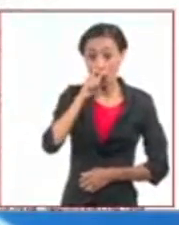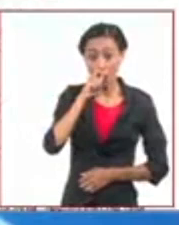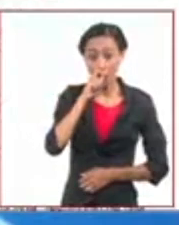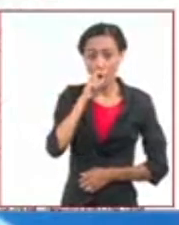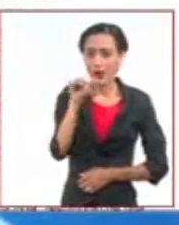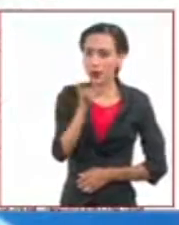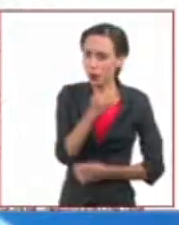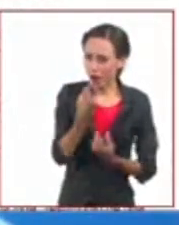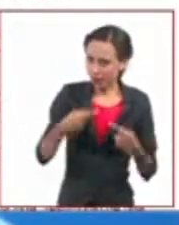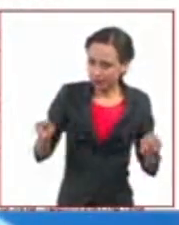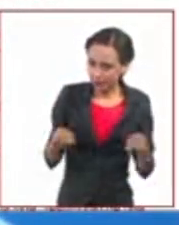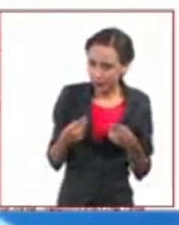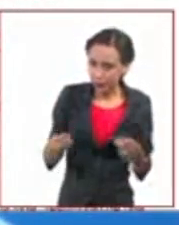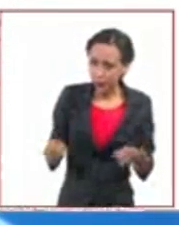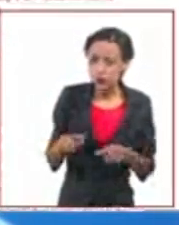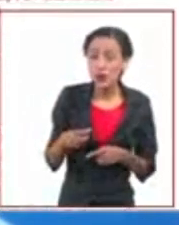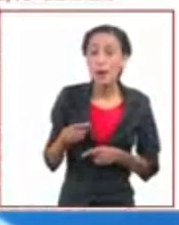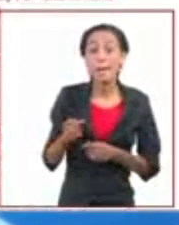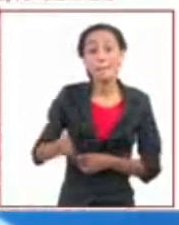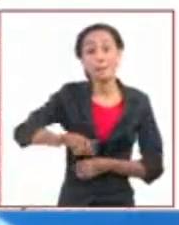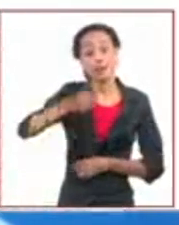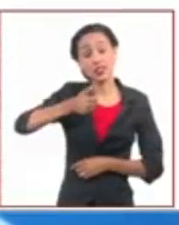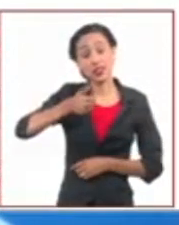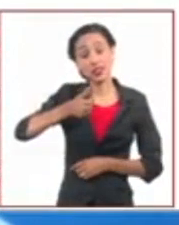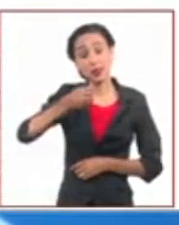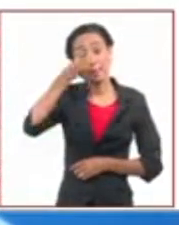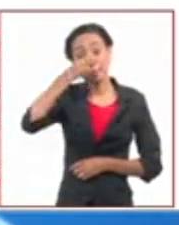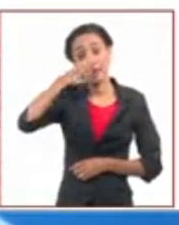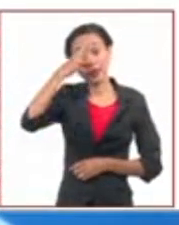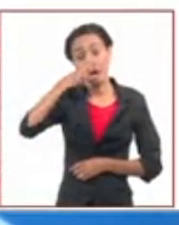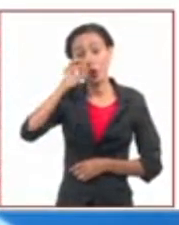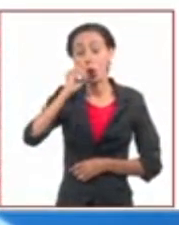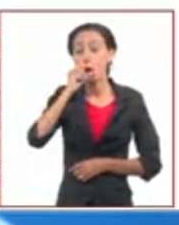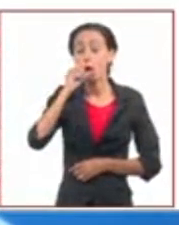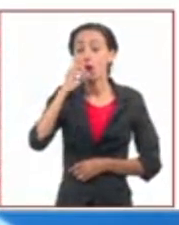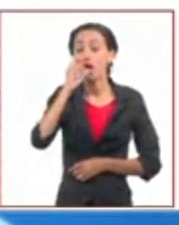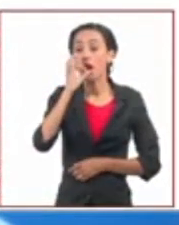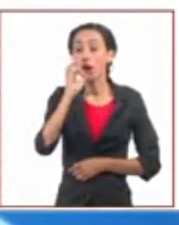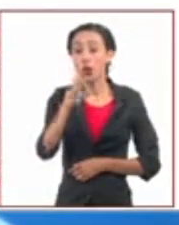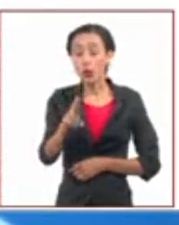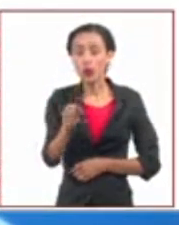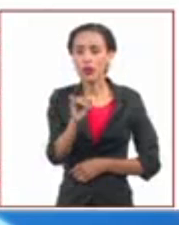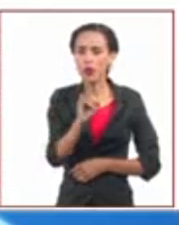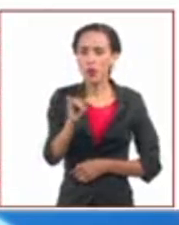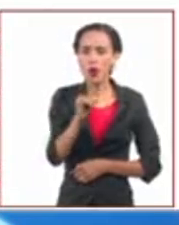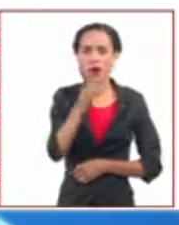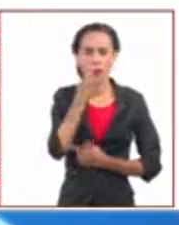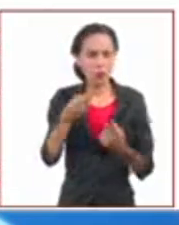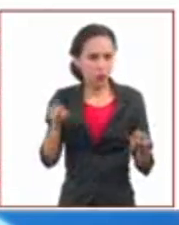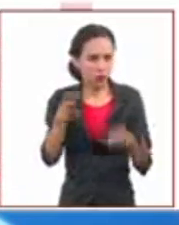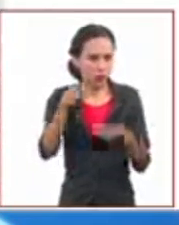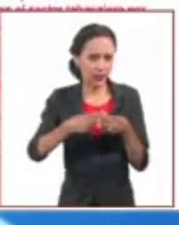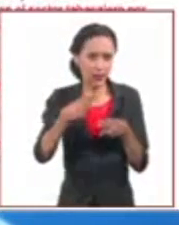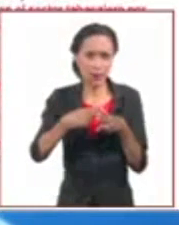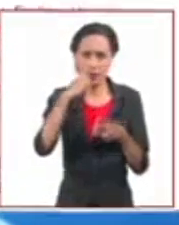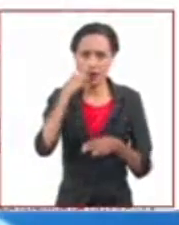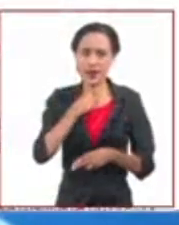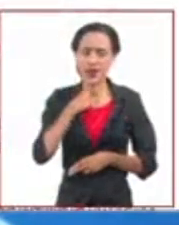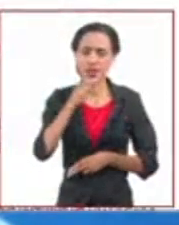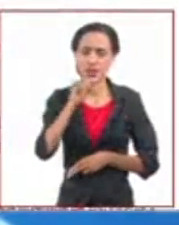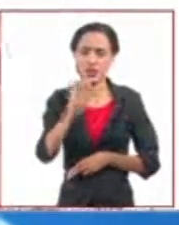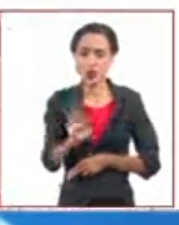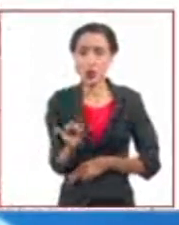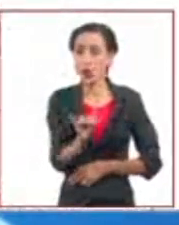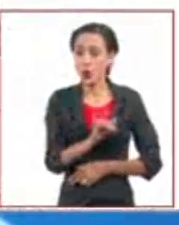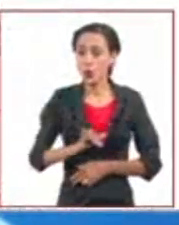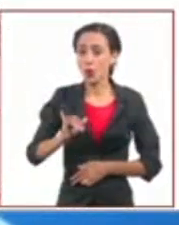presidente mexicano andrés manuel lópez obrador su clásico o el necio la emoción de los fieles seguidores del icono de la canción latinoamericana